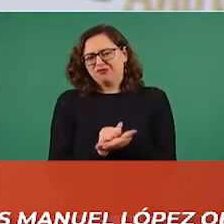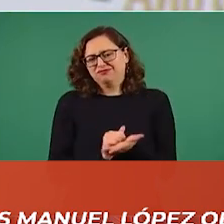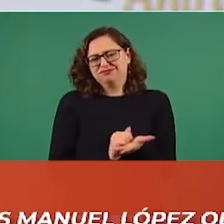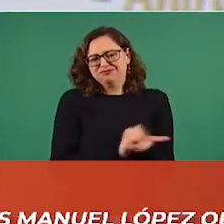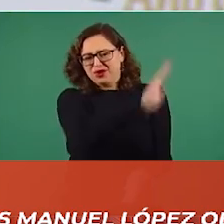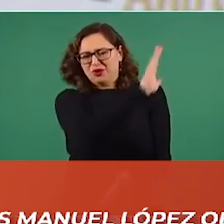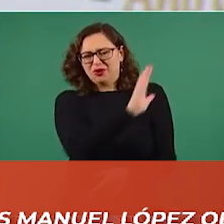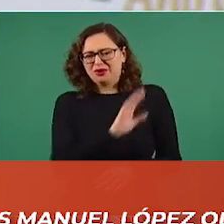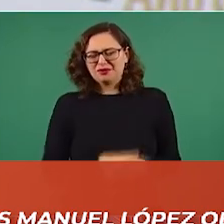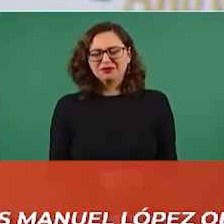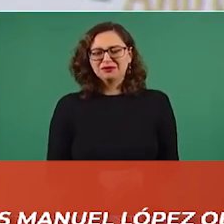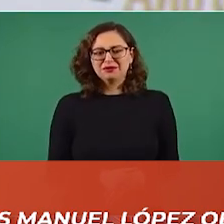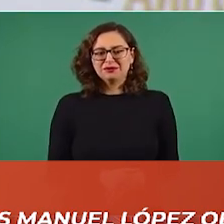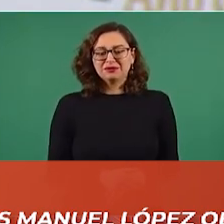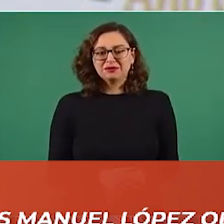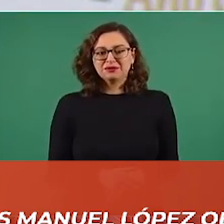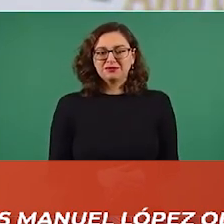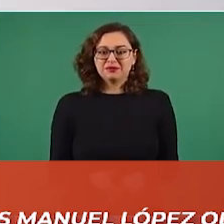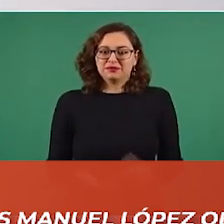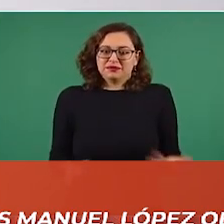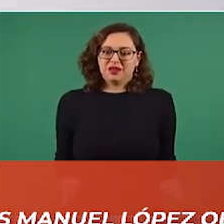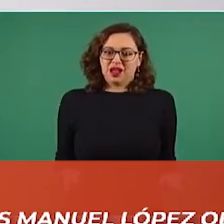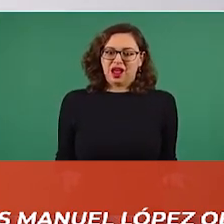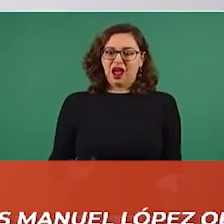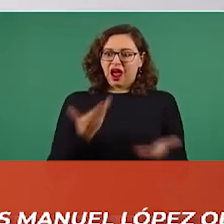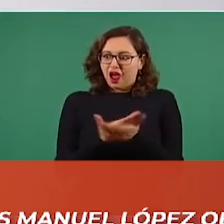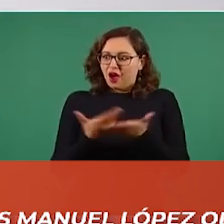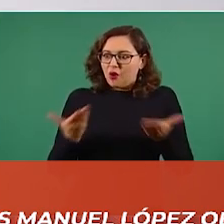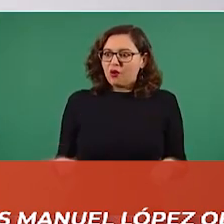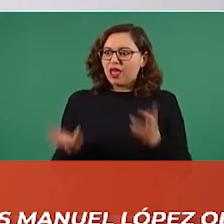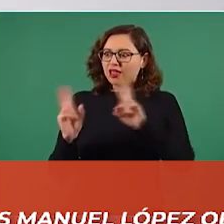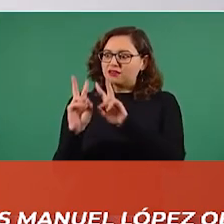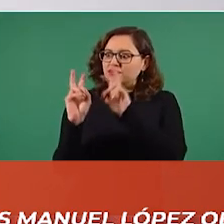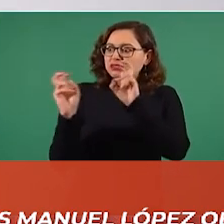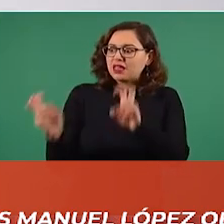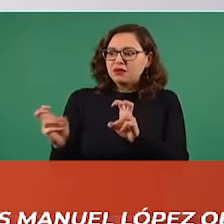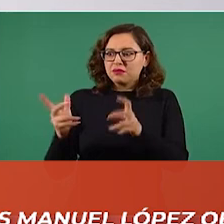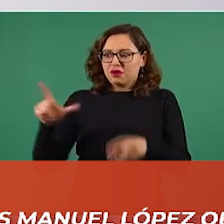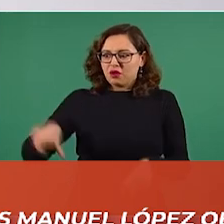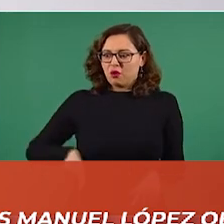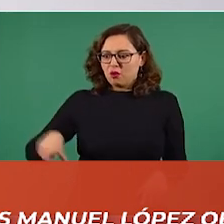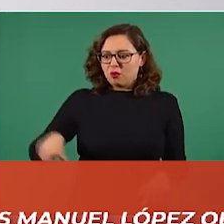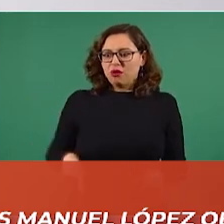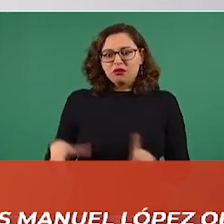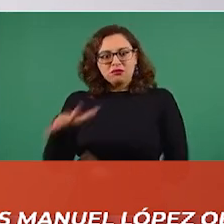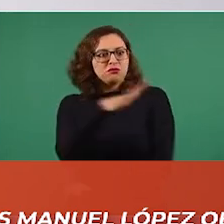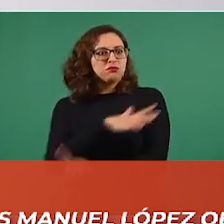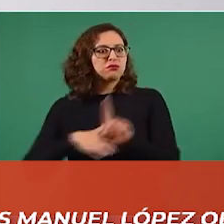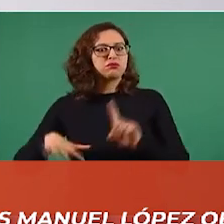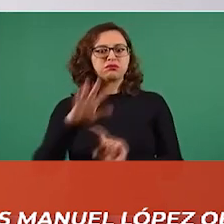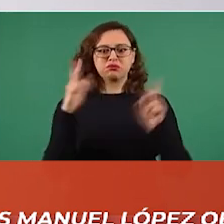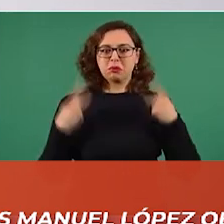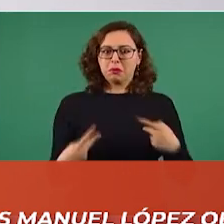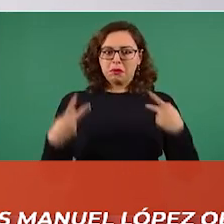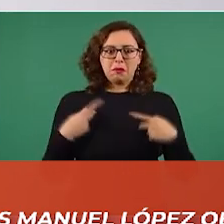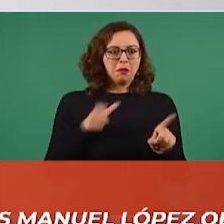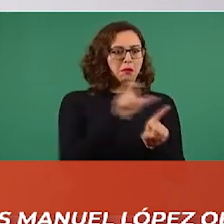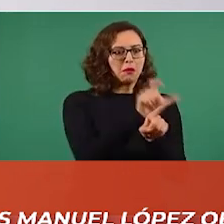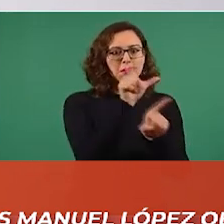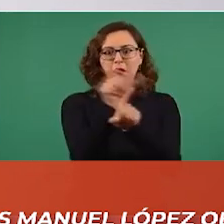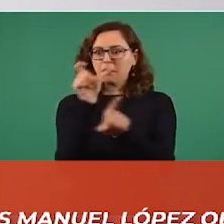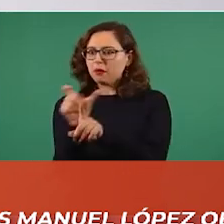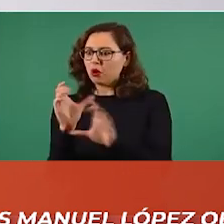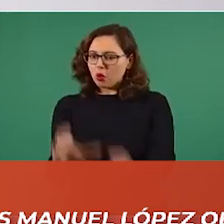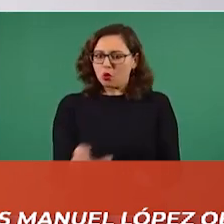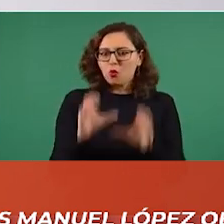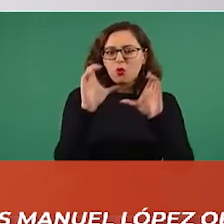más si se trata de un asunto tan delicado como es la seguridad pública, donde está de por medio la vida